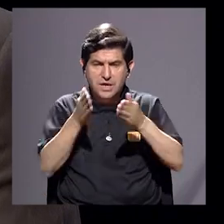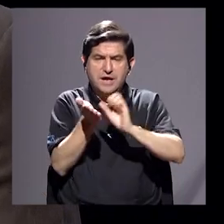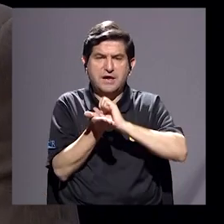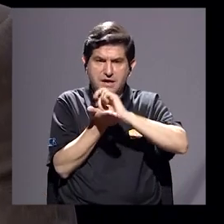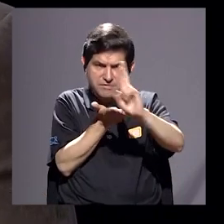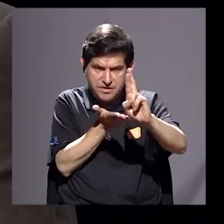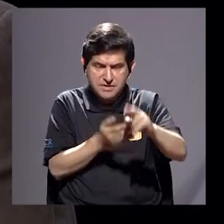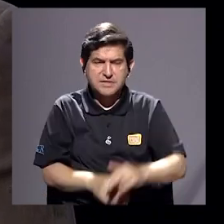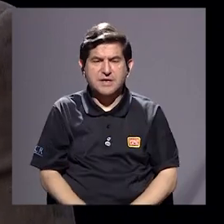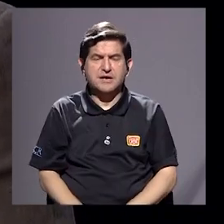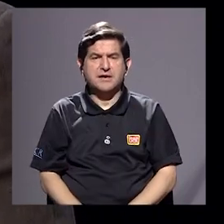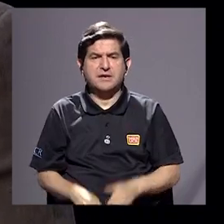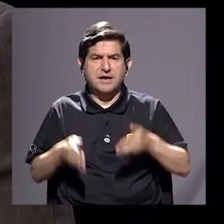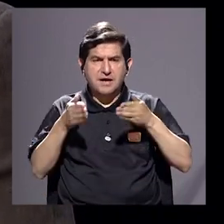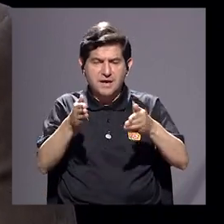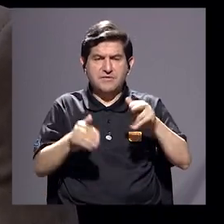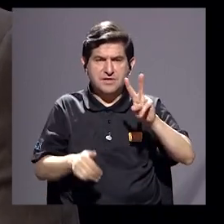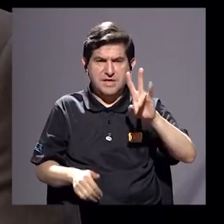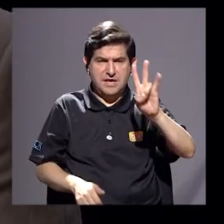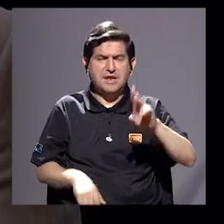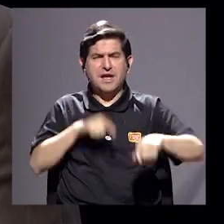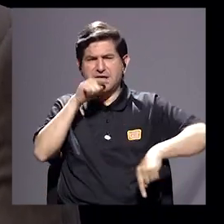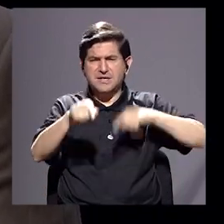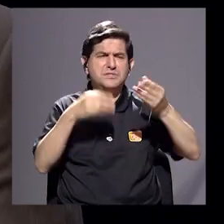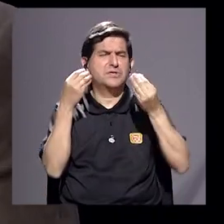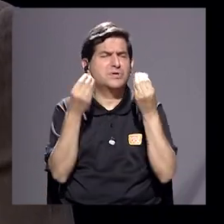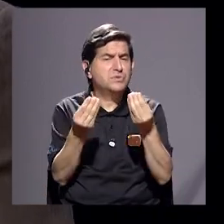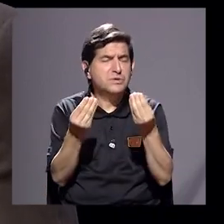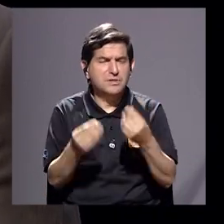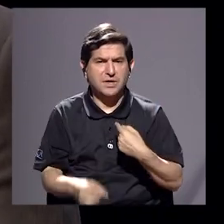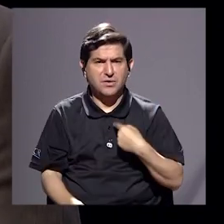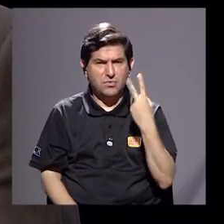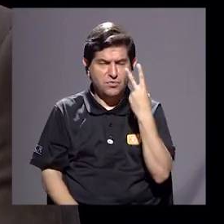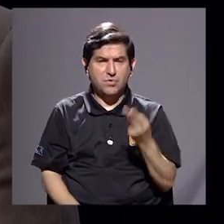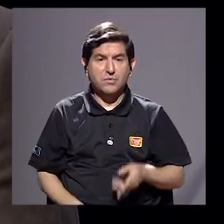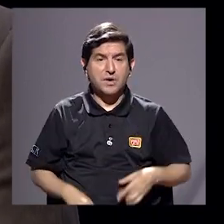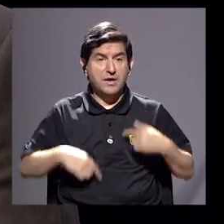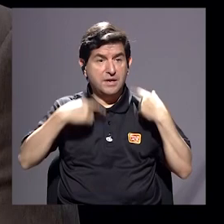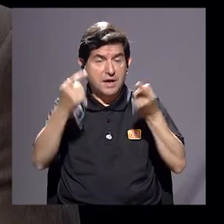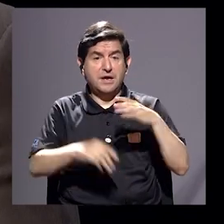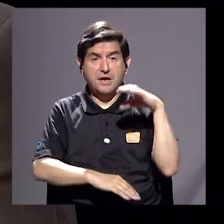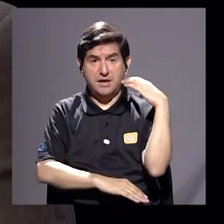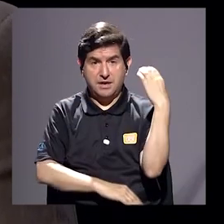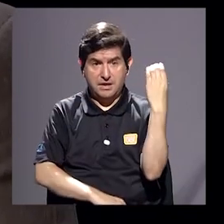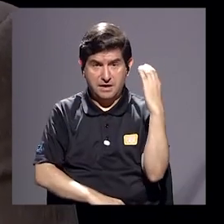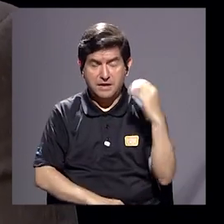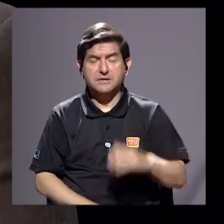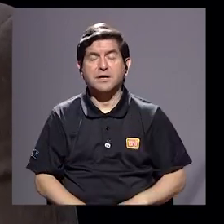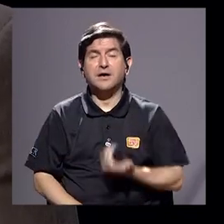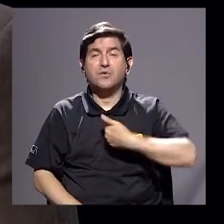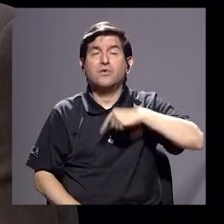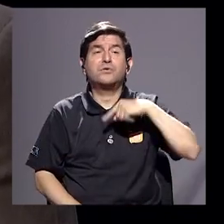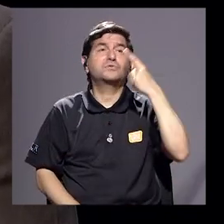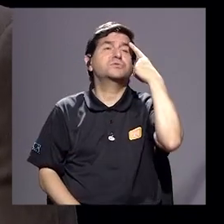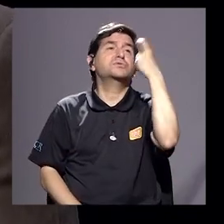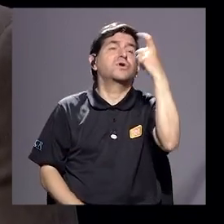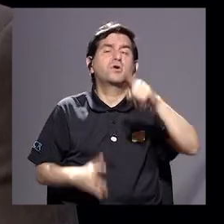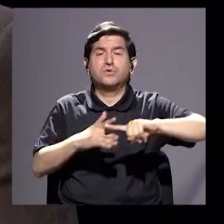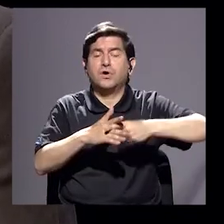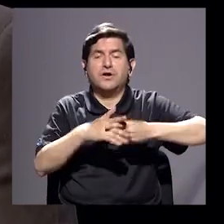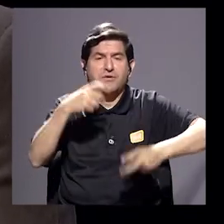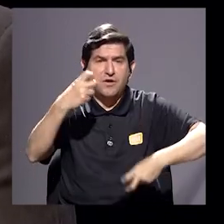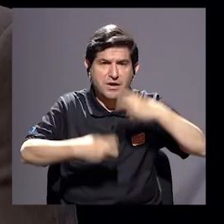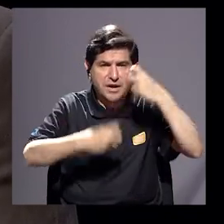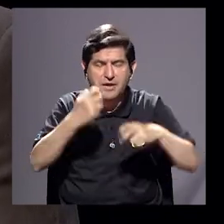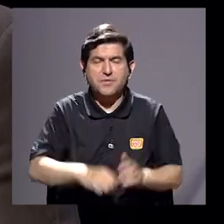la 27 que tanto tanto critican uno hacia cartago que los cartagos añoramos añoramos que arreglen el problema